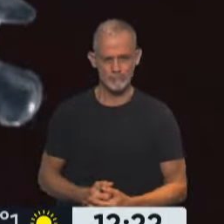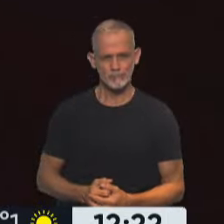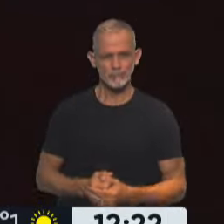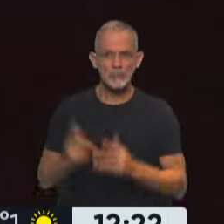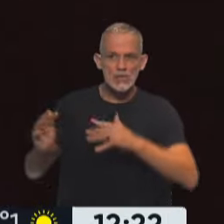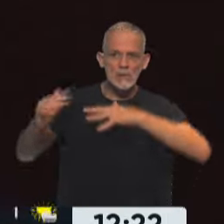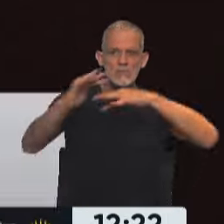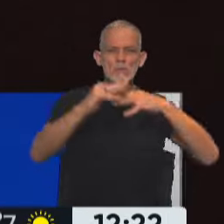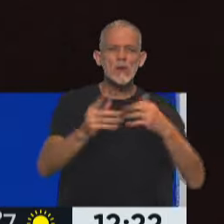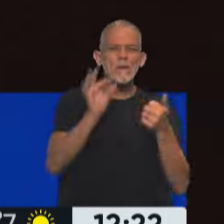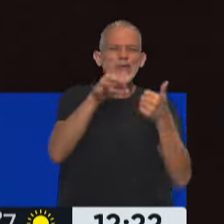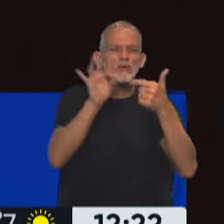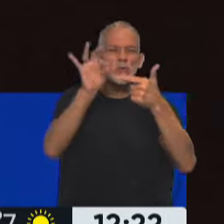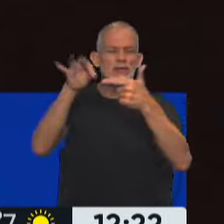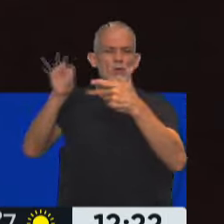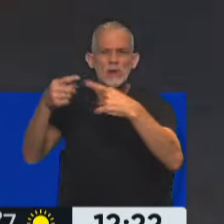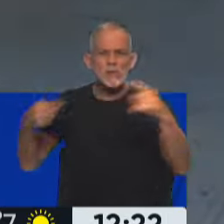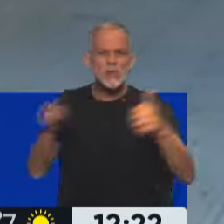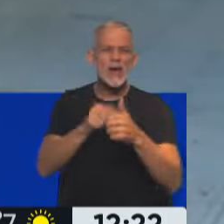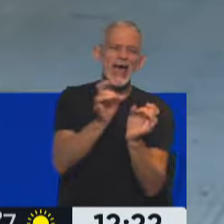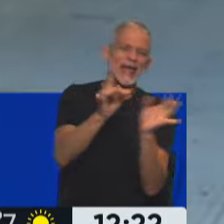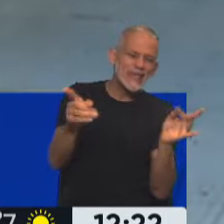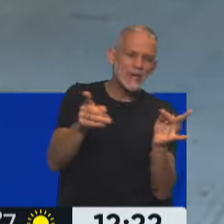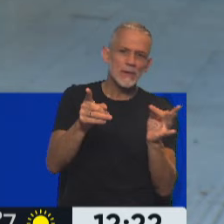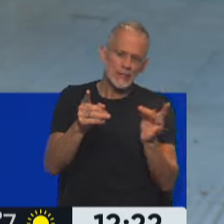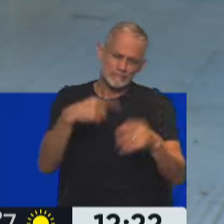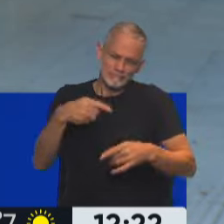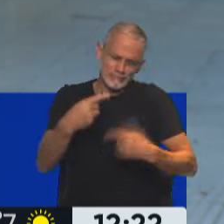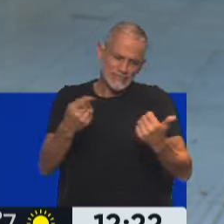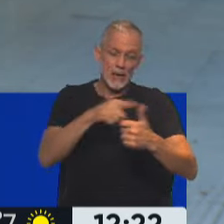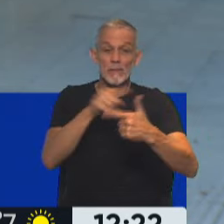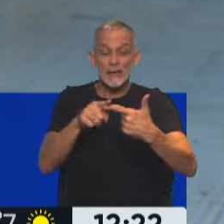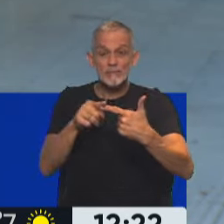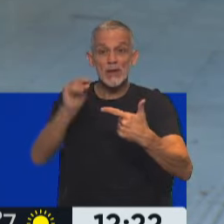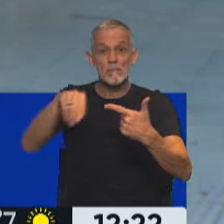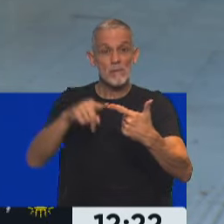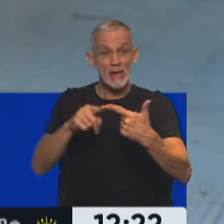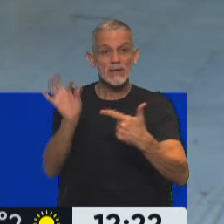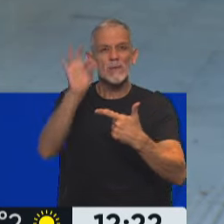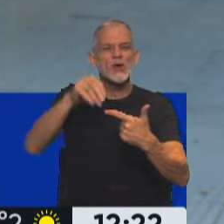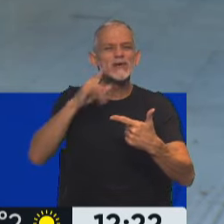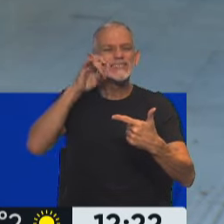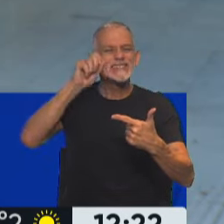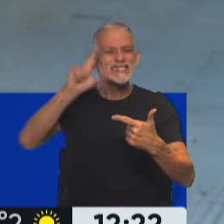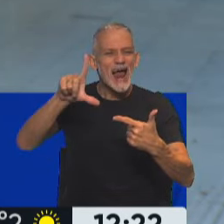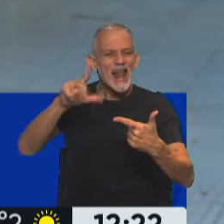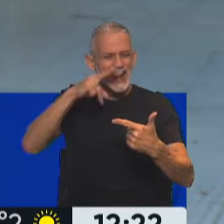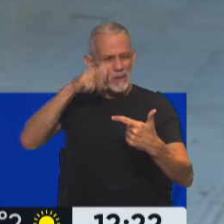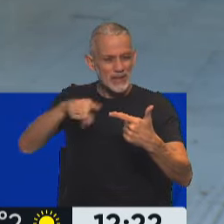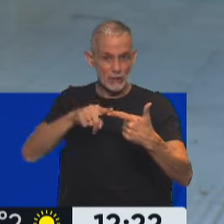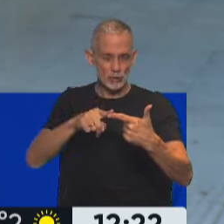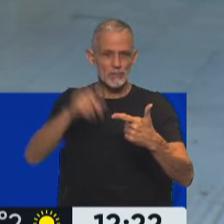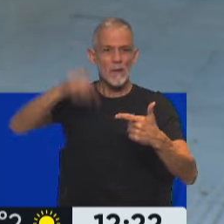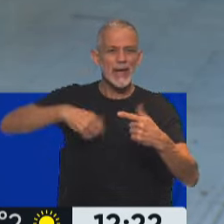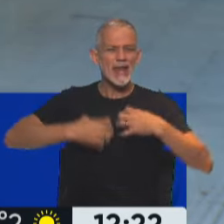Circulan diferentes tipos de virus, desde el virus de la gripe, que es el virus de la influenza, pasando por el virus sincicial respiratorio, que es el que produce